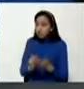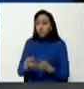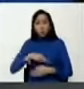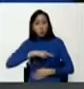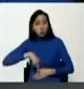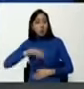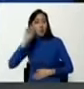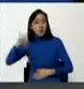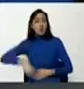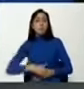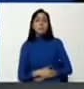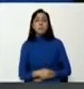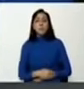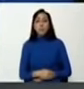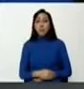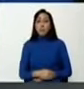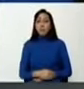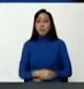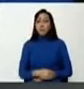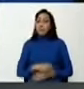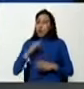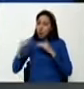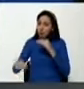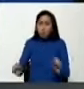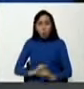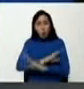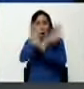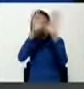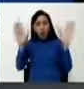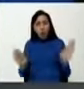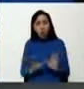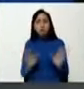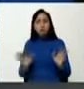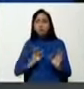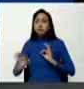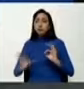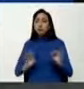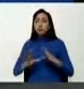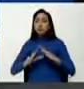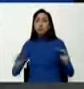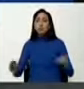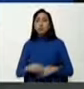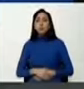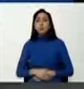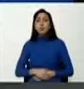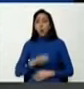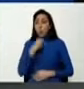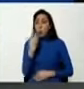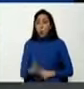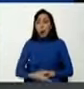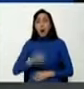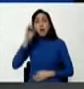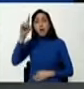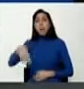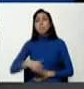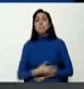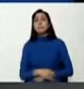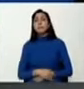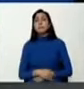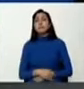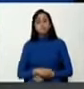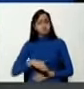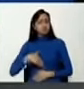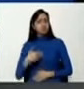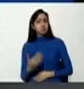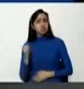Pongámonos a estudiar. Y hablemos claro y preparemos todo. Por las buenas, se